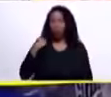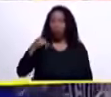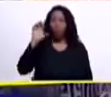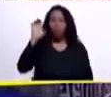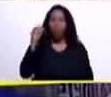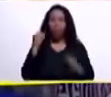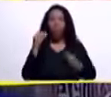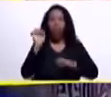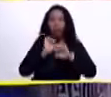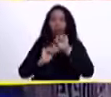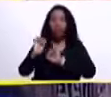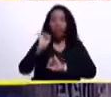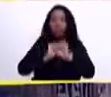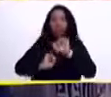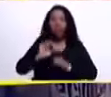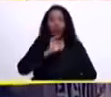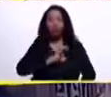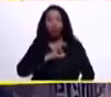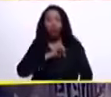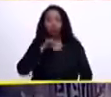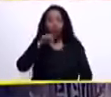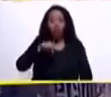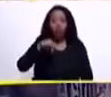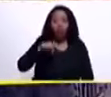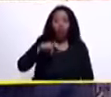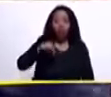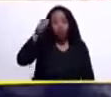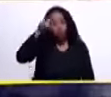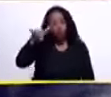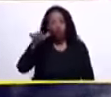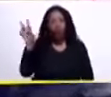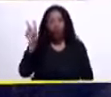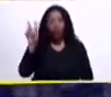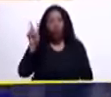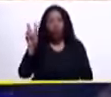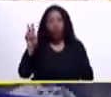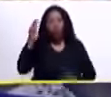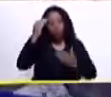defensa de la soberanía y la autodeterminación de nuestro pueblo. Saludos, presidente.